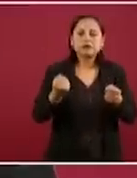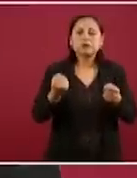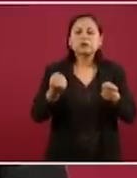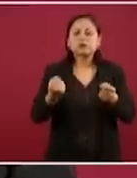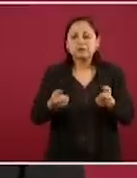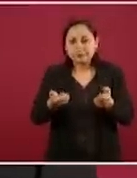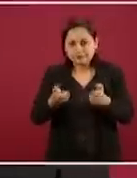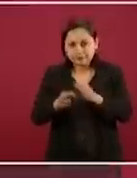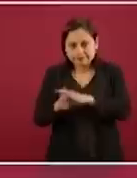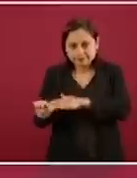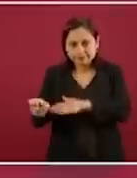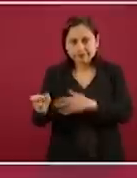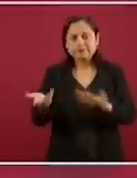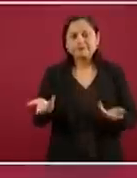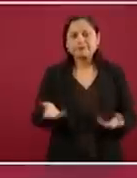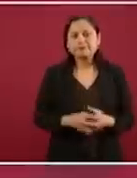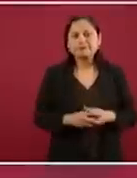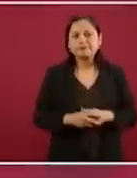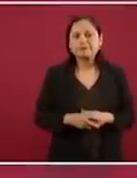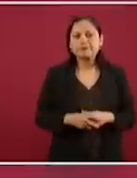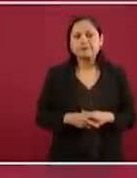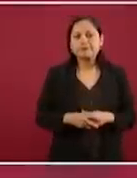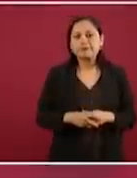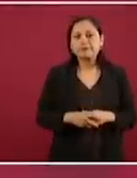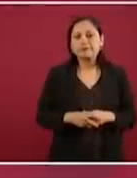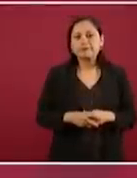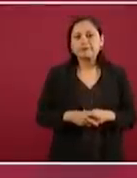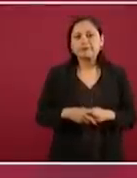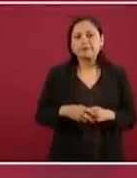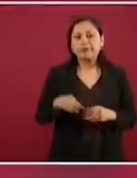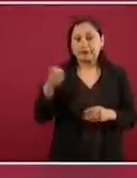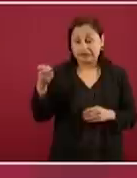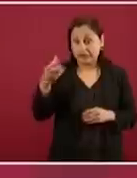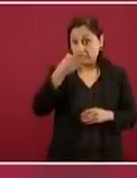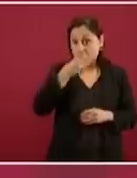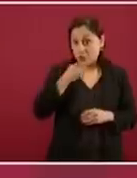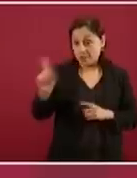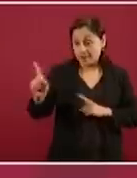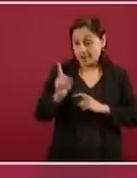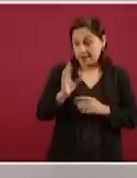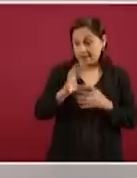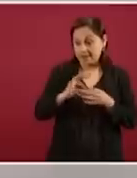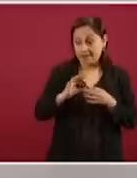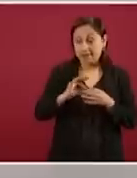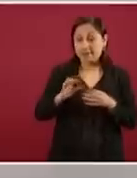Y hasta me hablaba de algunos que, ¿cómo les apodaban?